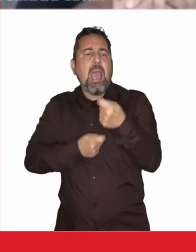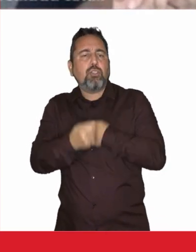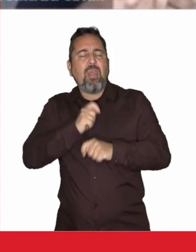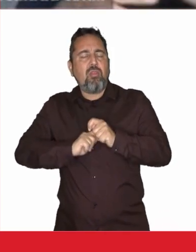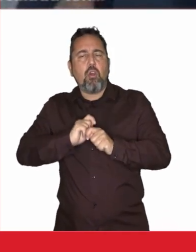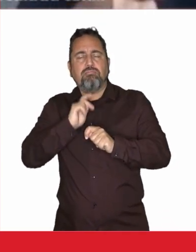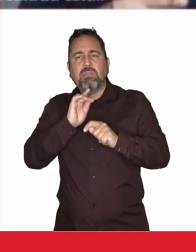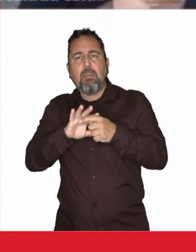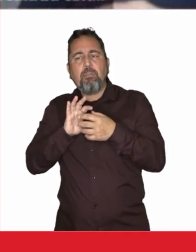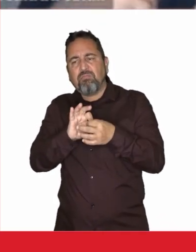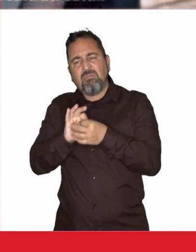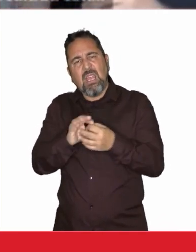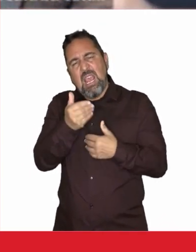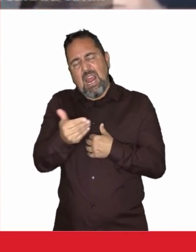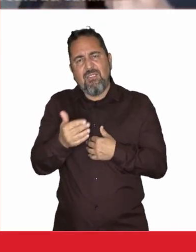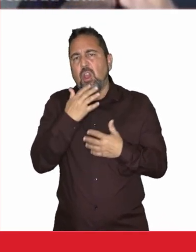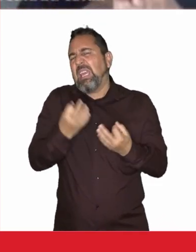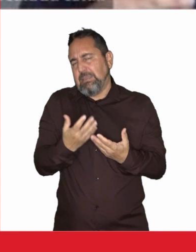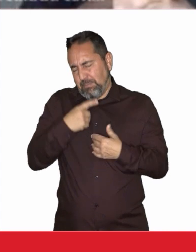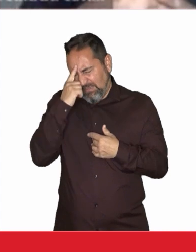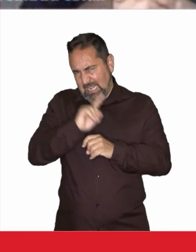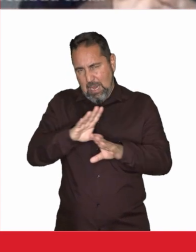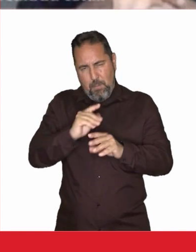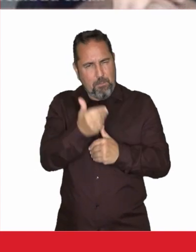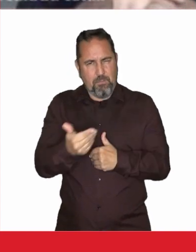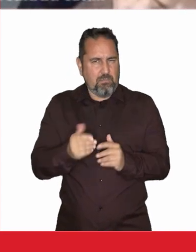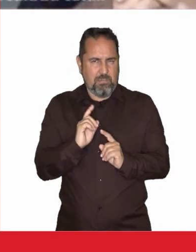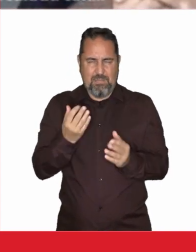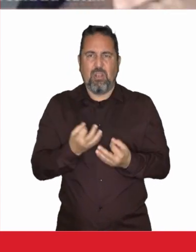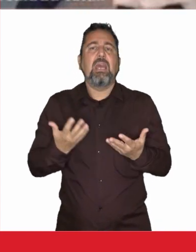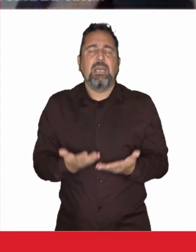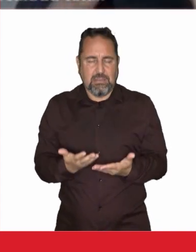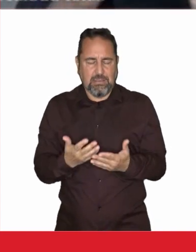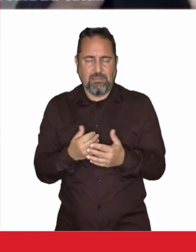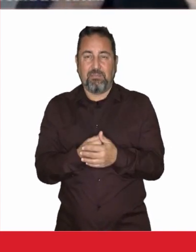una alianza o una asociación clave o relaciones claves, ¿vale? Y es,